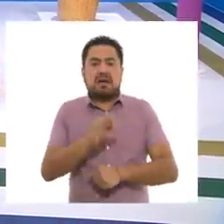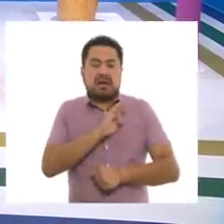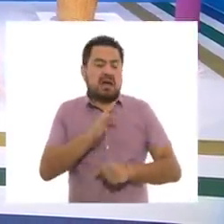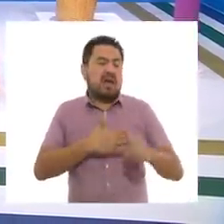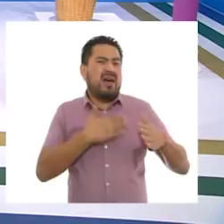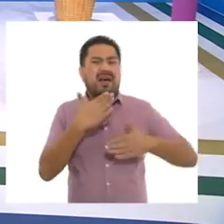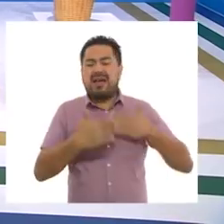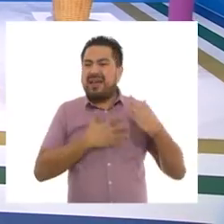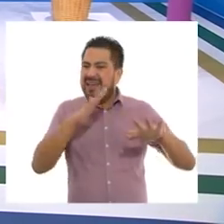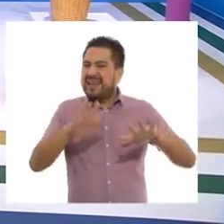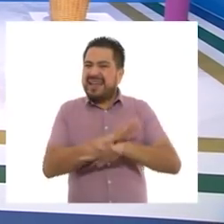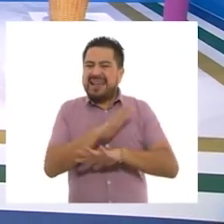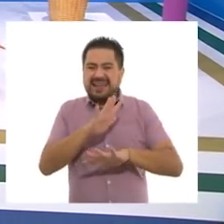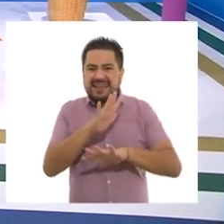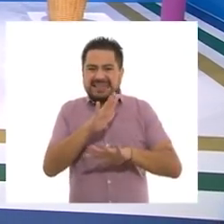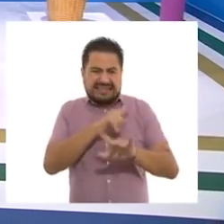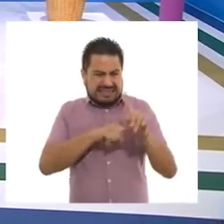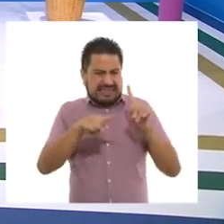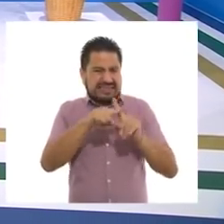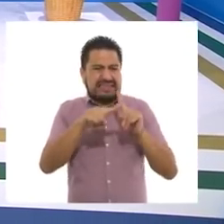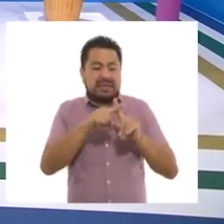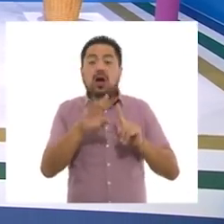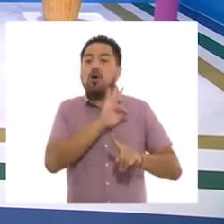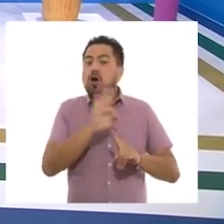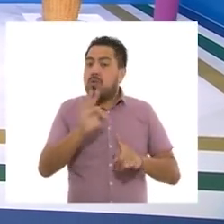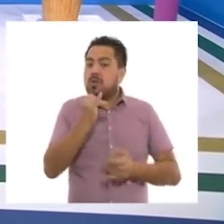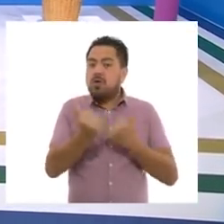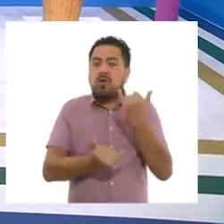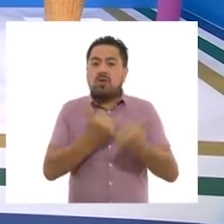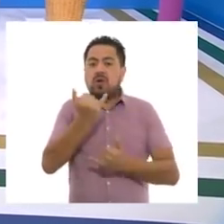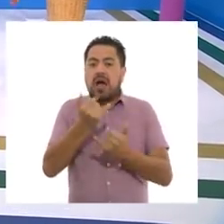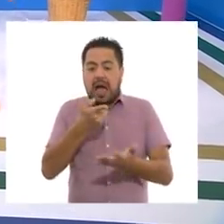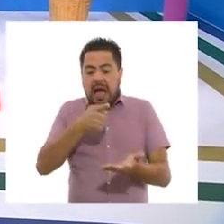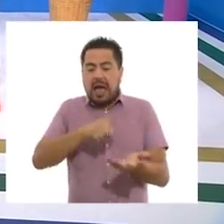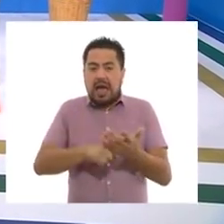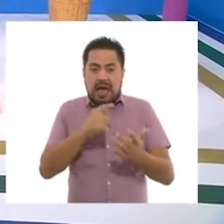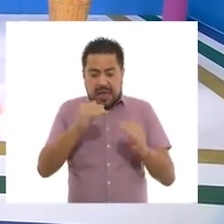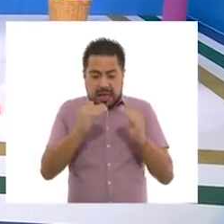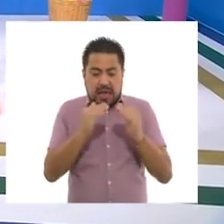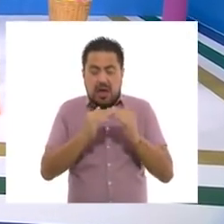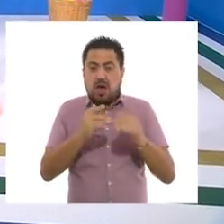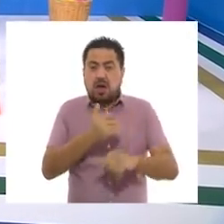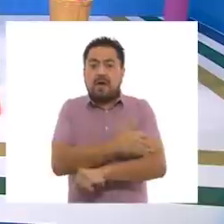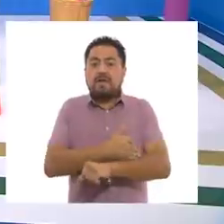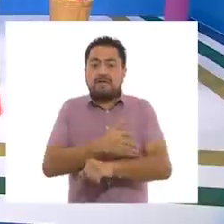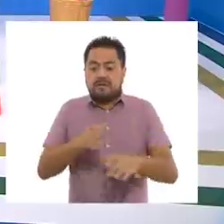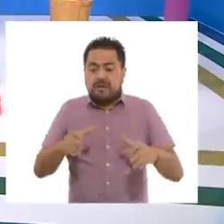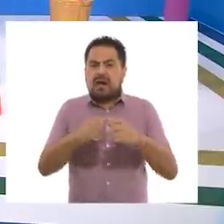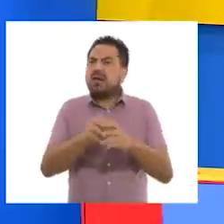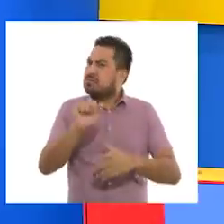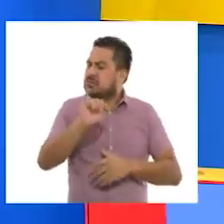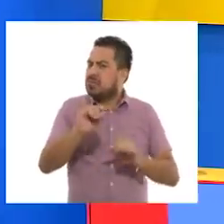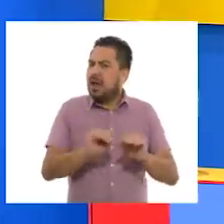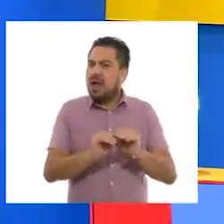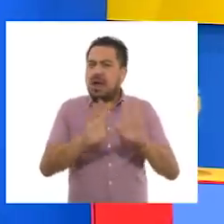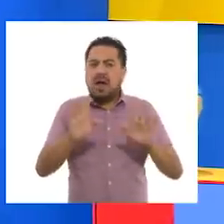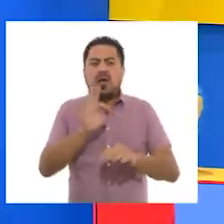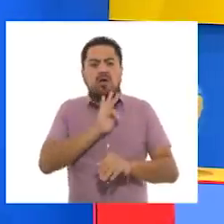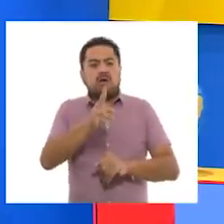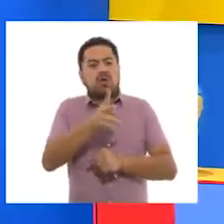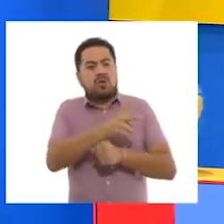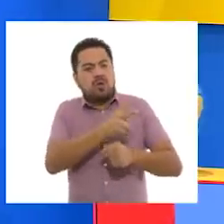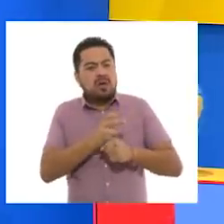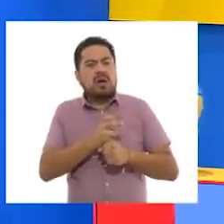divertidos y te cambien ese estado de ánimo. ¿Podremos jugar dentro de casa con la familia? ¡Claro! Si tienes a quien invitar, estaría padrísimo